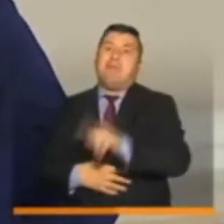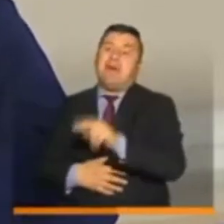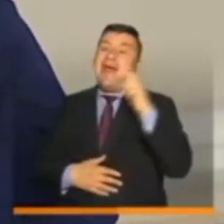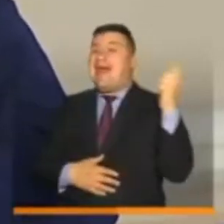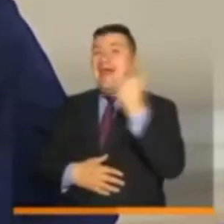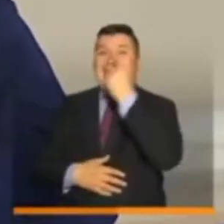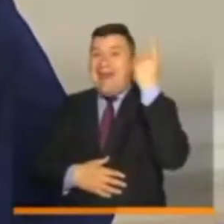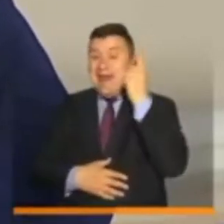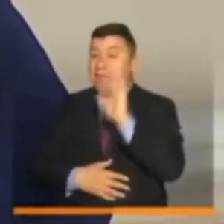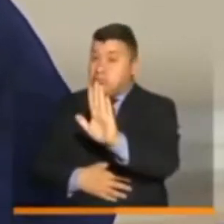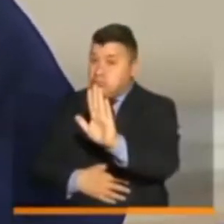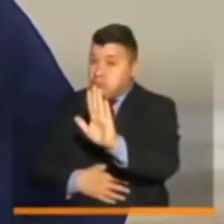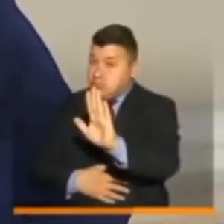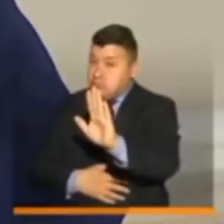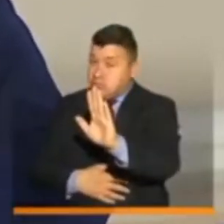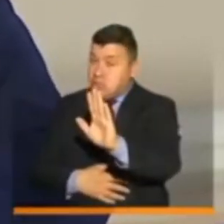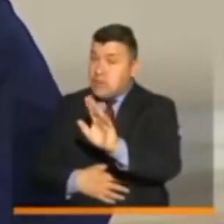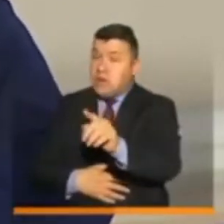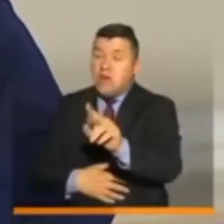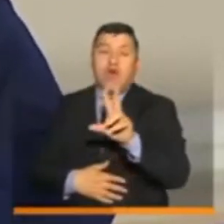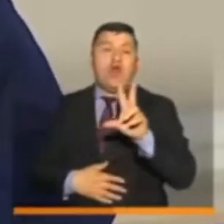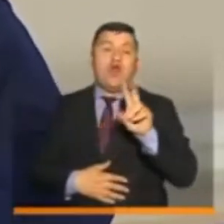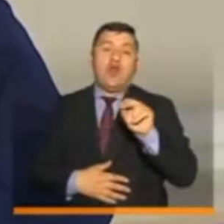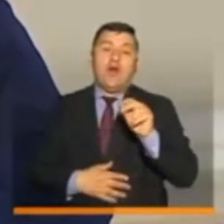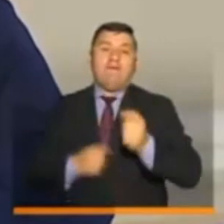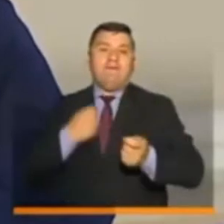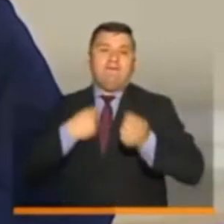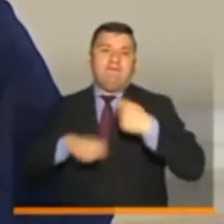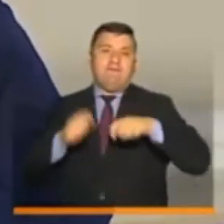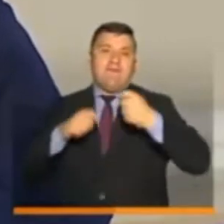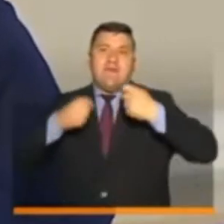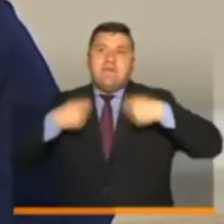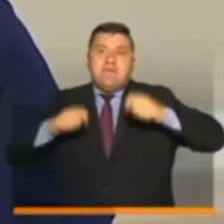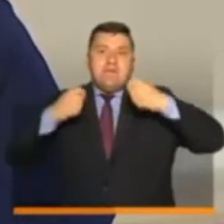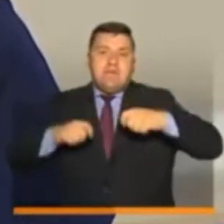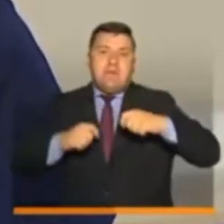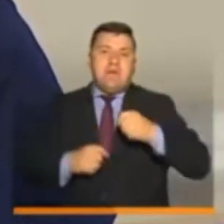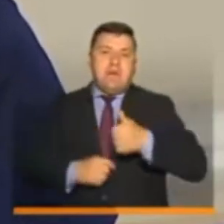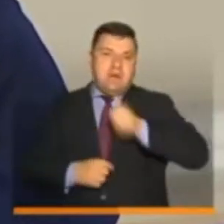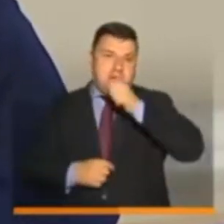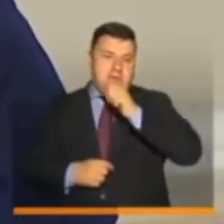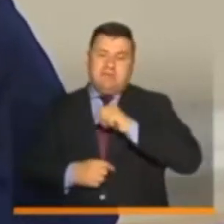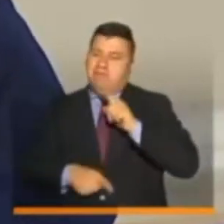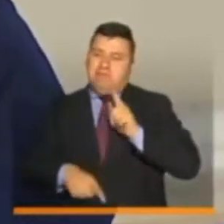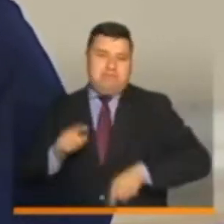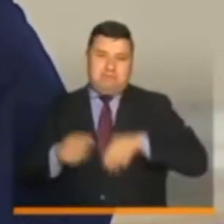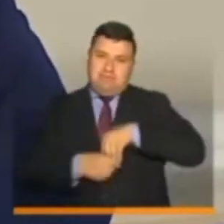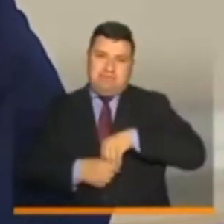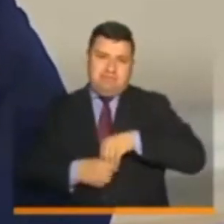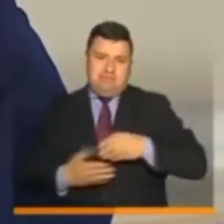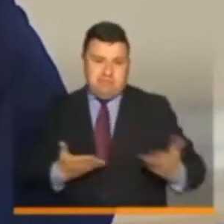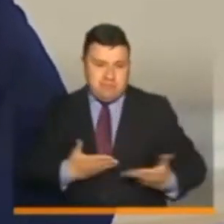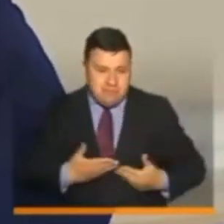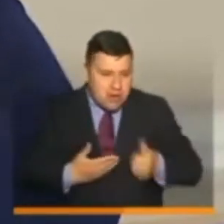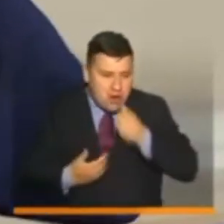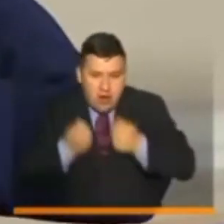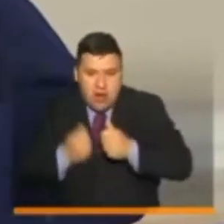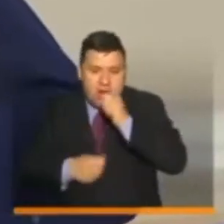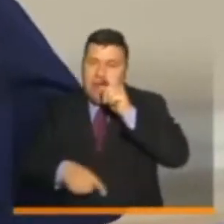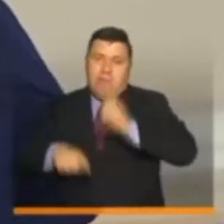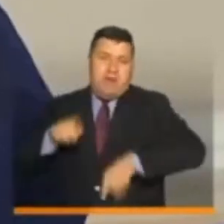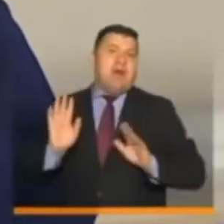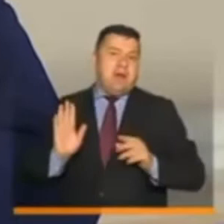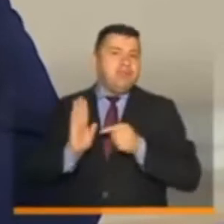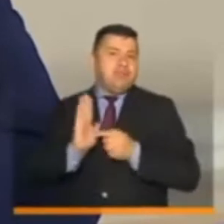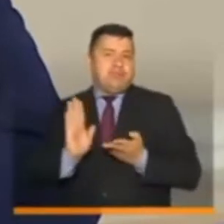general que es la no venta o expendio de bebidas alcohólicas dentro de los establecimientos de comercio.